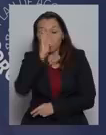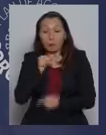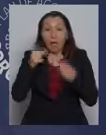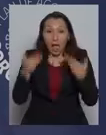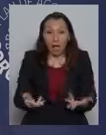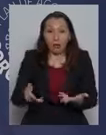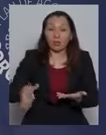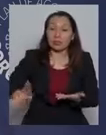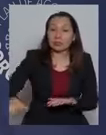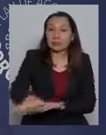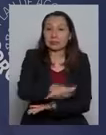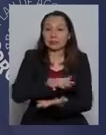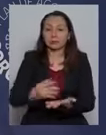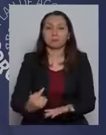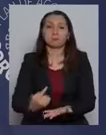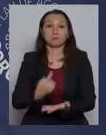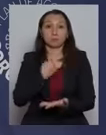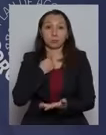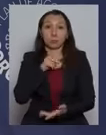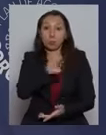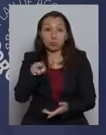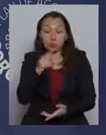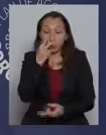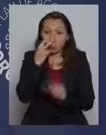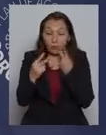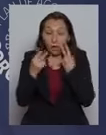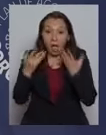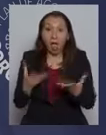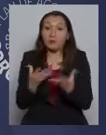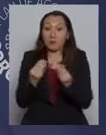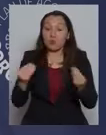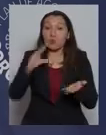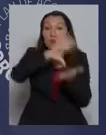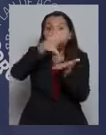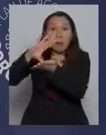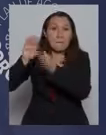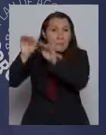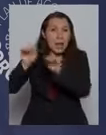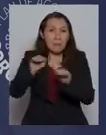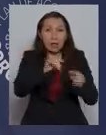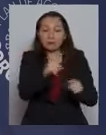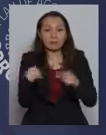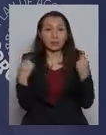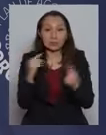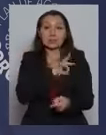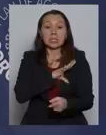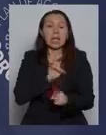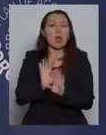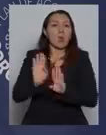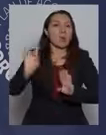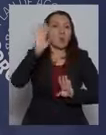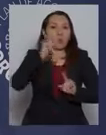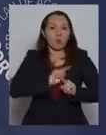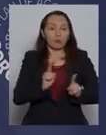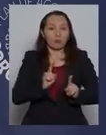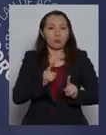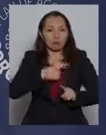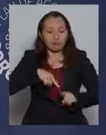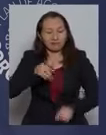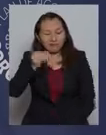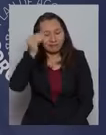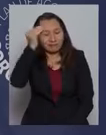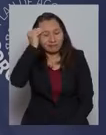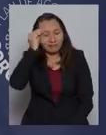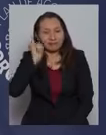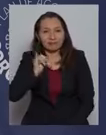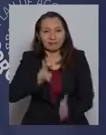una situación que va a afectar, y ustedes lo están viendo, a muchos países. Y Chile no está ajeno de eso. Tenemos que estar conscientes